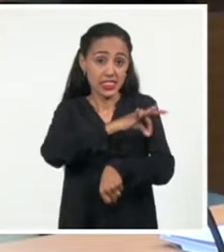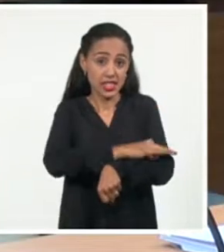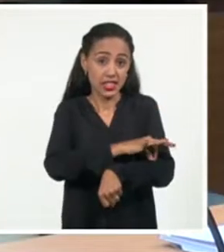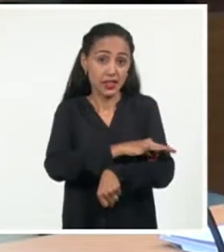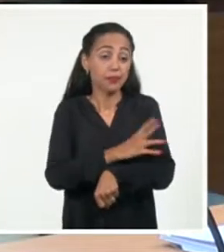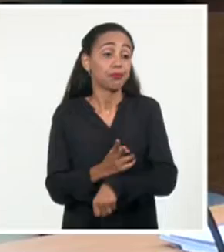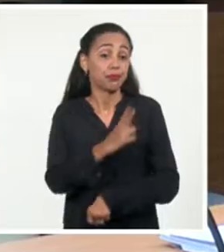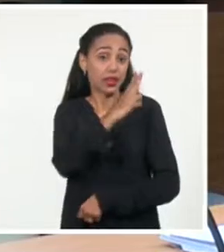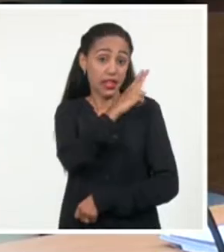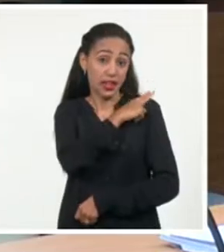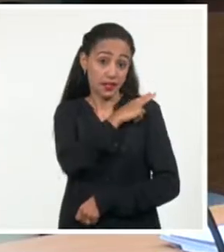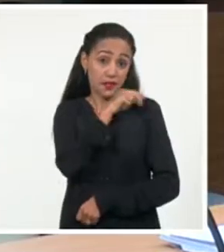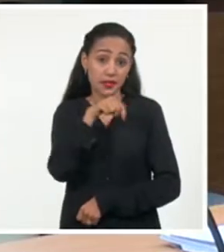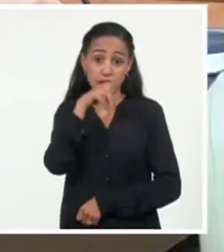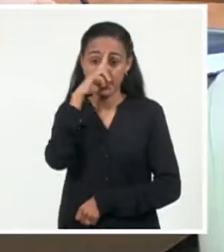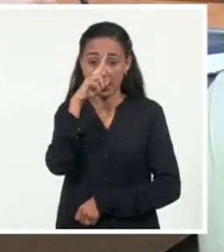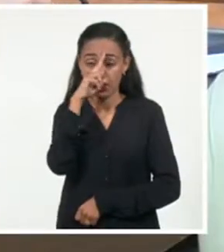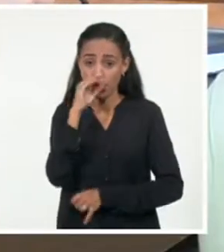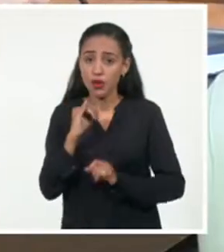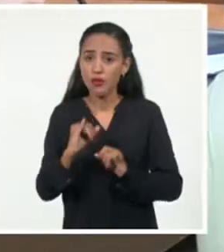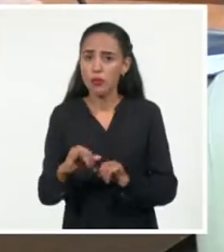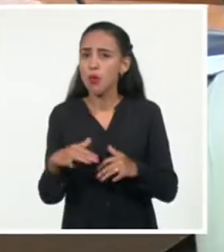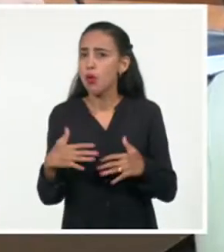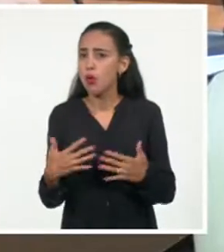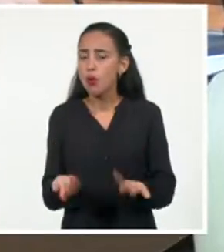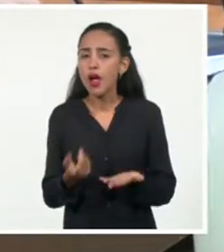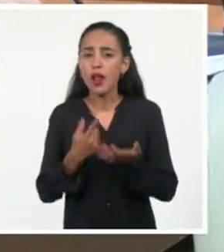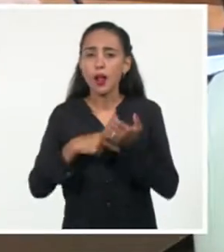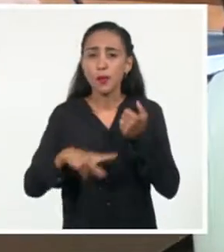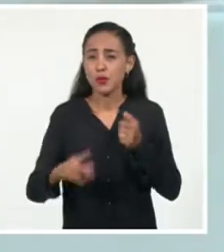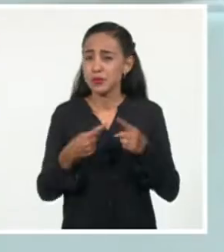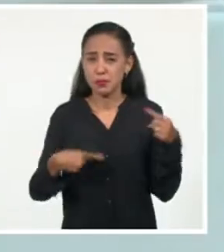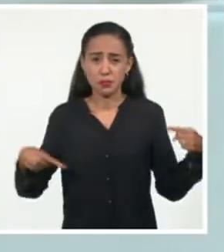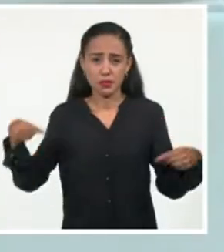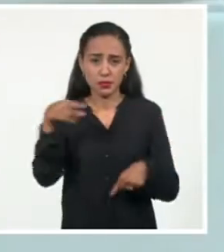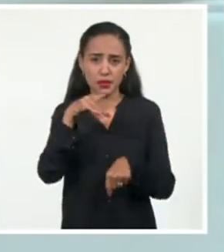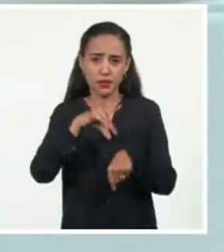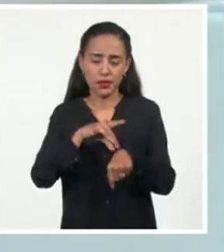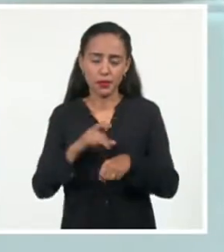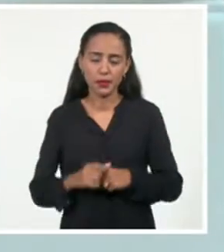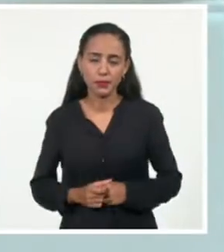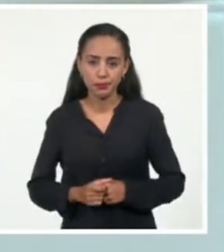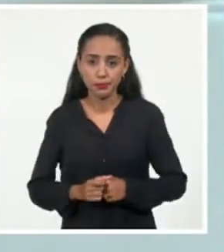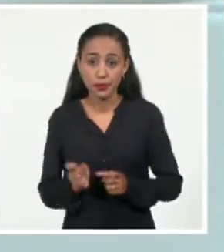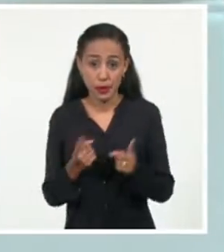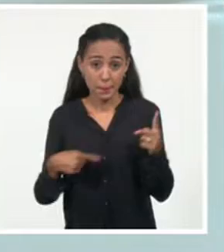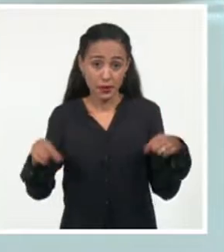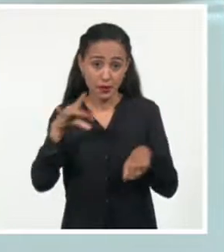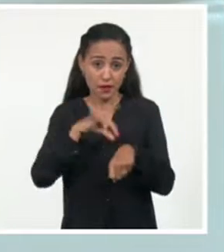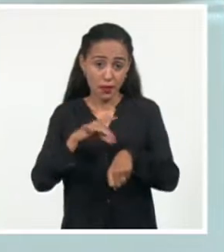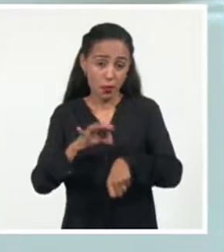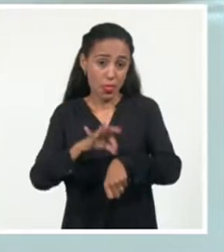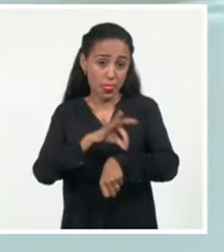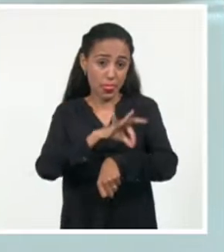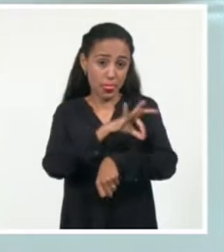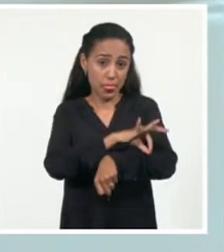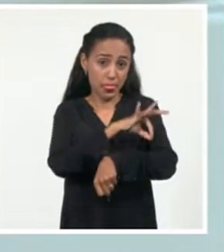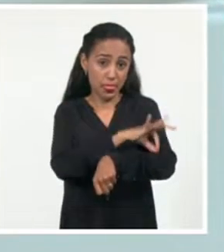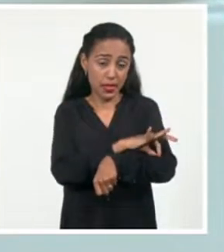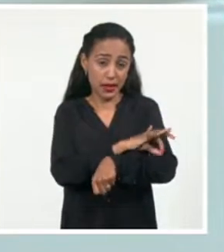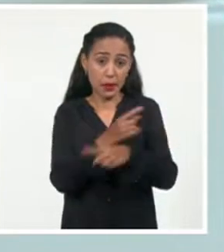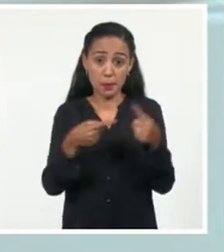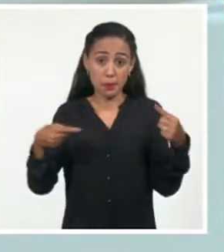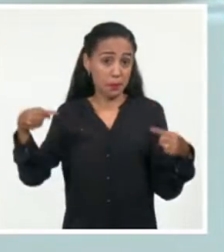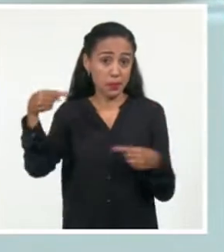Salud señaló los territorios que presentan mayores tasas de incidencia. Se concentra la positividad más alta en